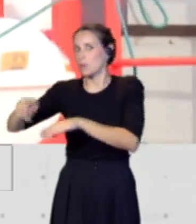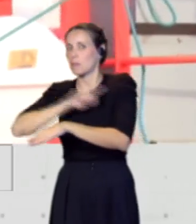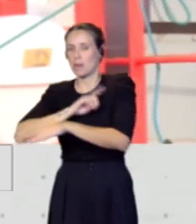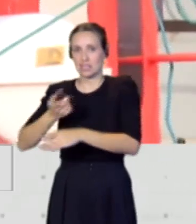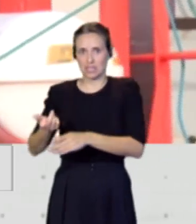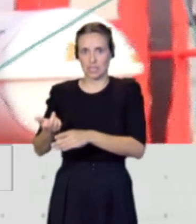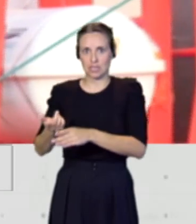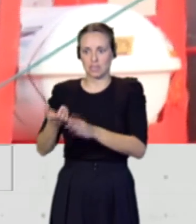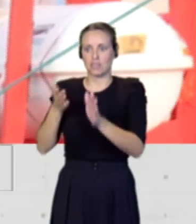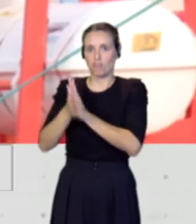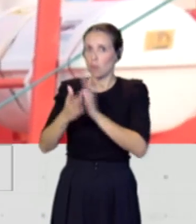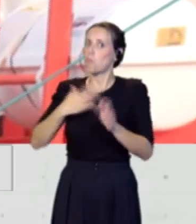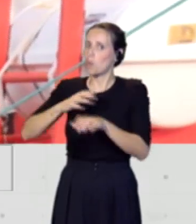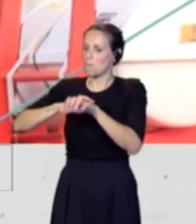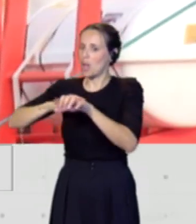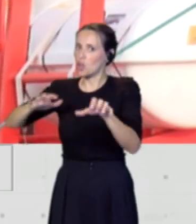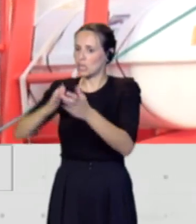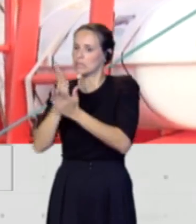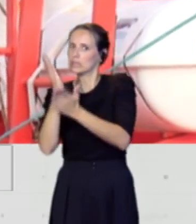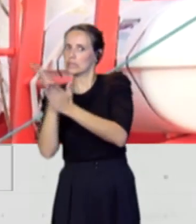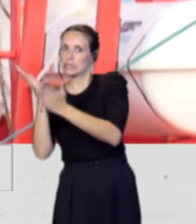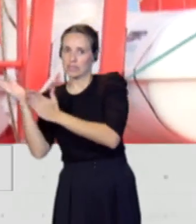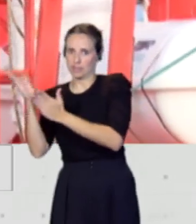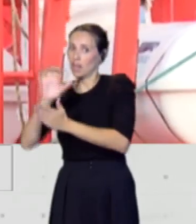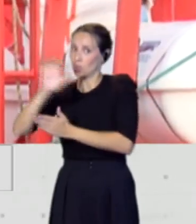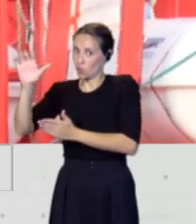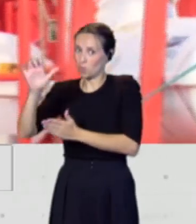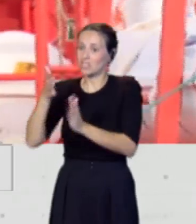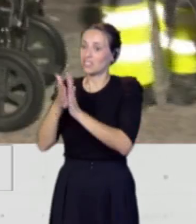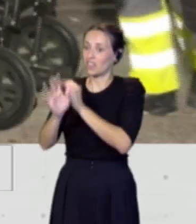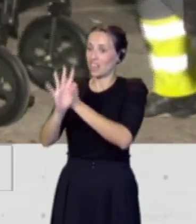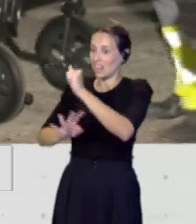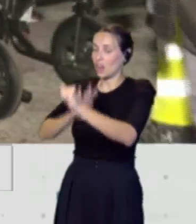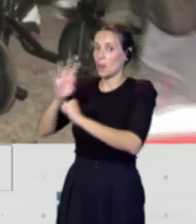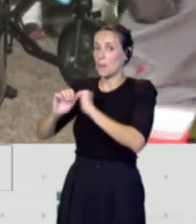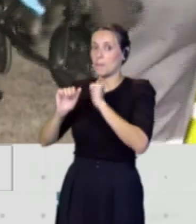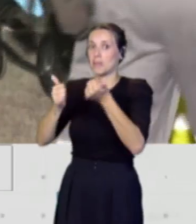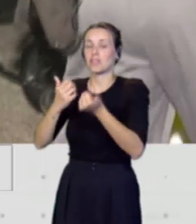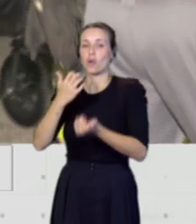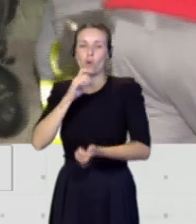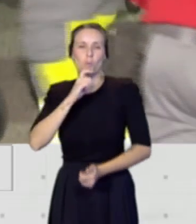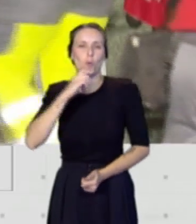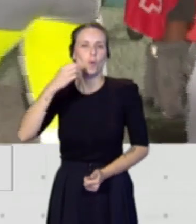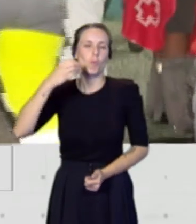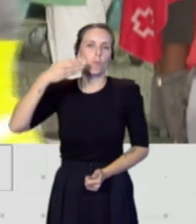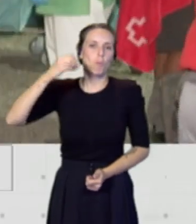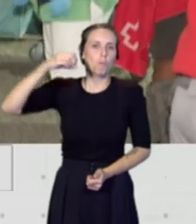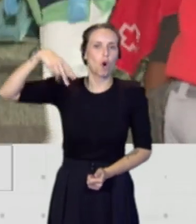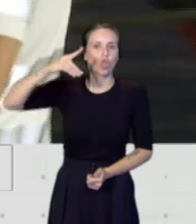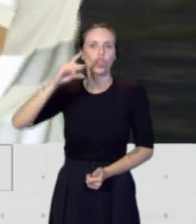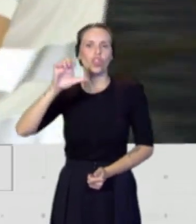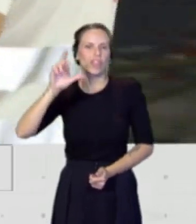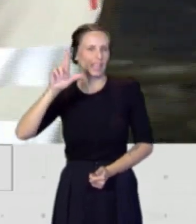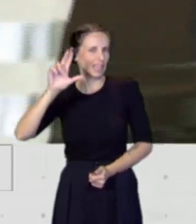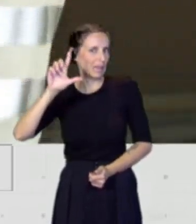conformar mayorías alternativas a la proeuropea que puede arrancar la legislatura con la investidura de von der Leyen si von der Leyen es capaz de